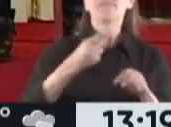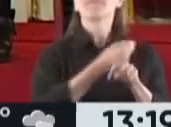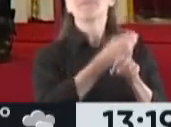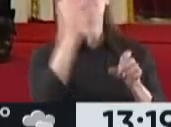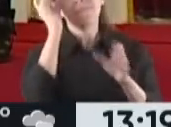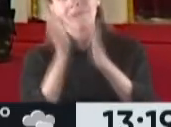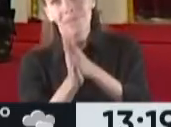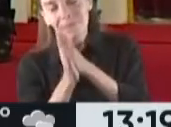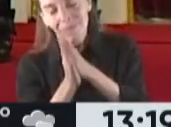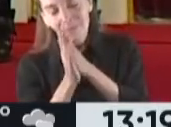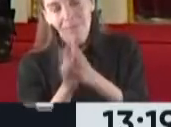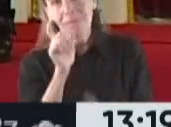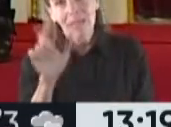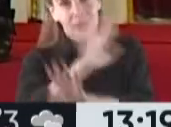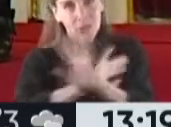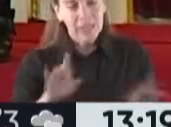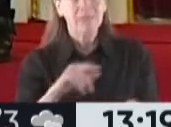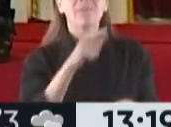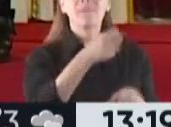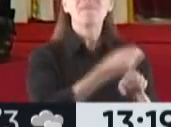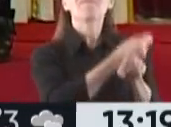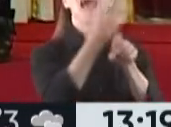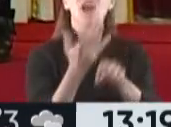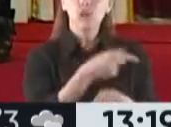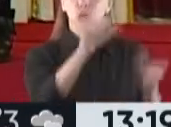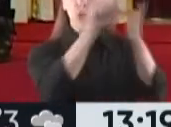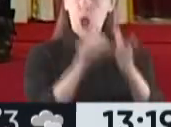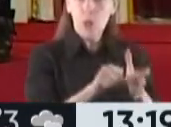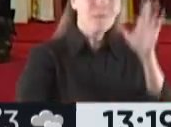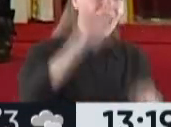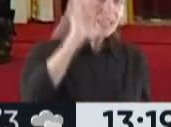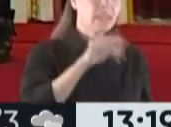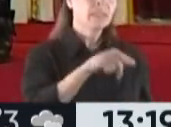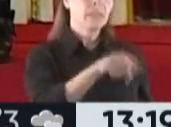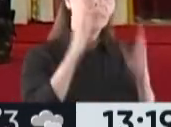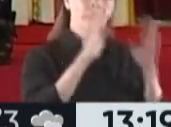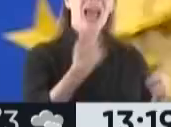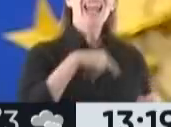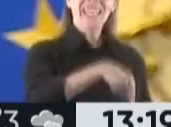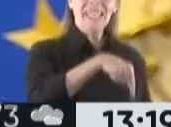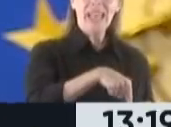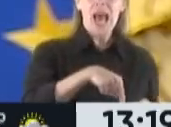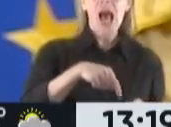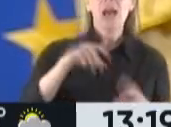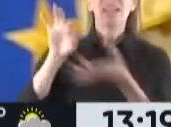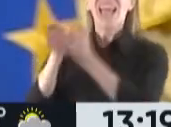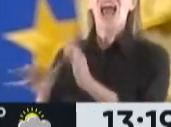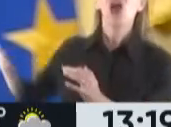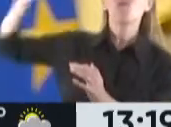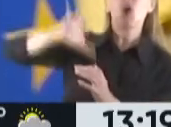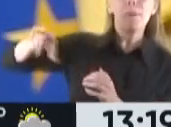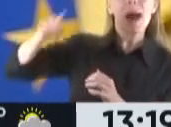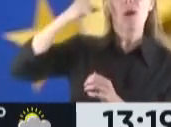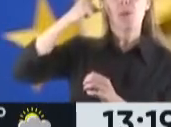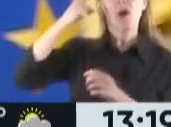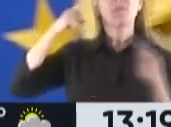Se me escapa la palabra América Latina. Y el Mercosur y Argentina puntualmente. Tenemos una mirada común sobre los